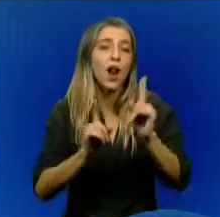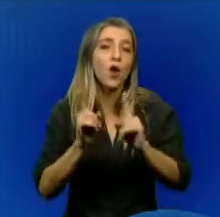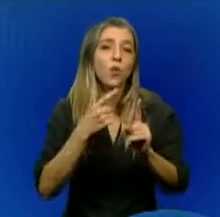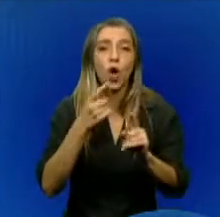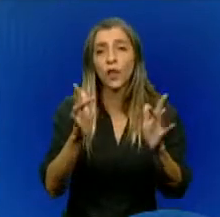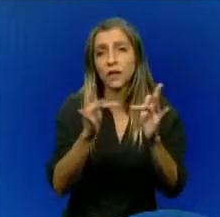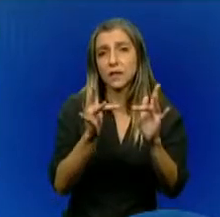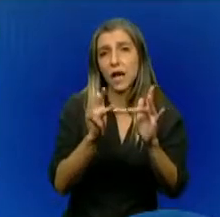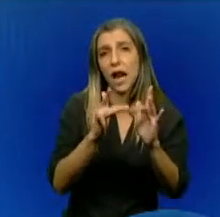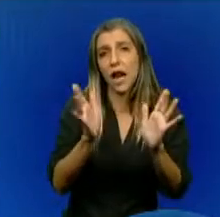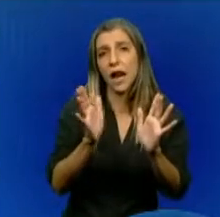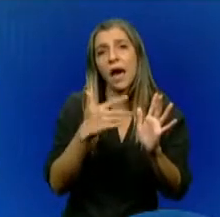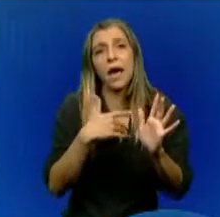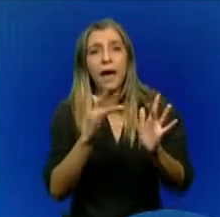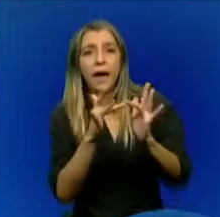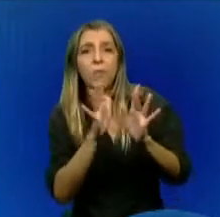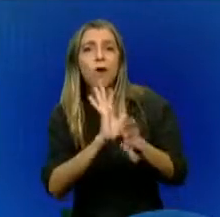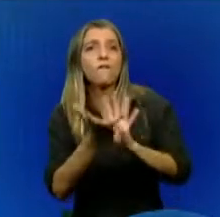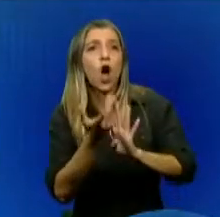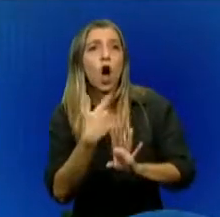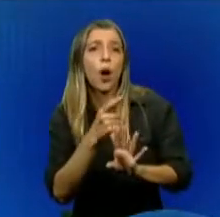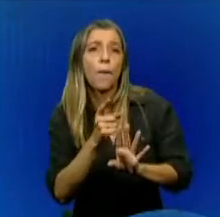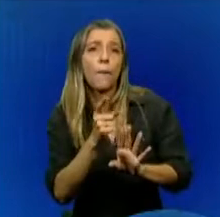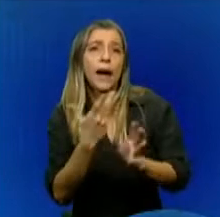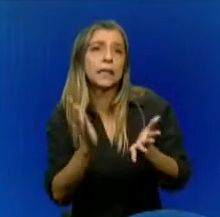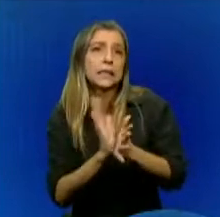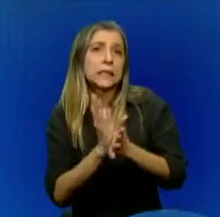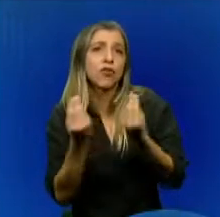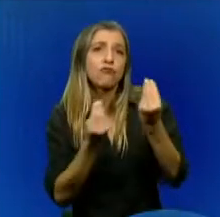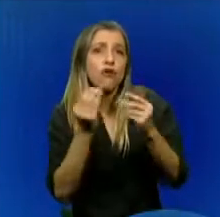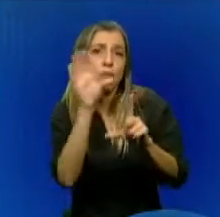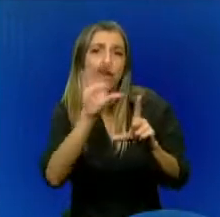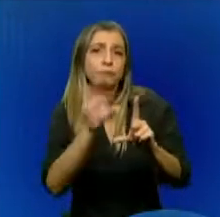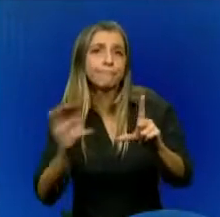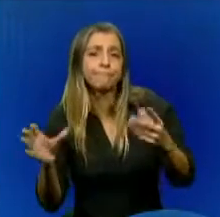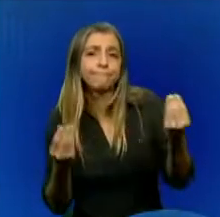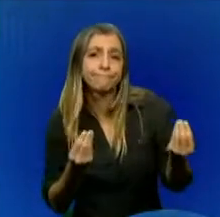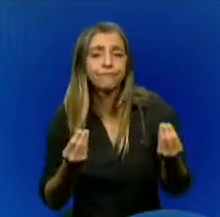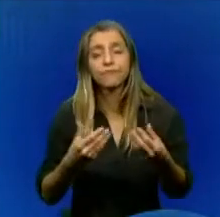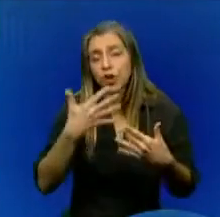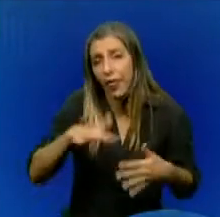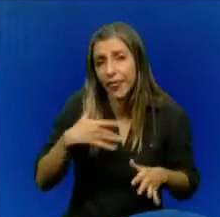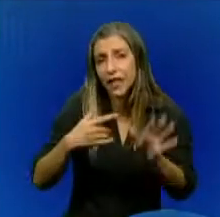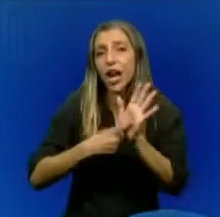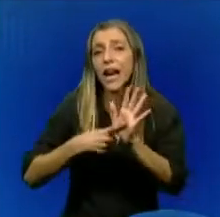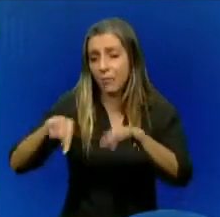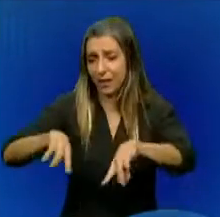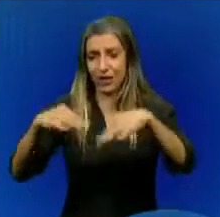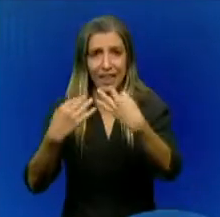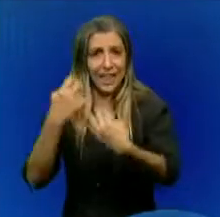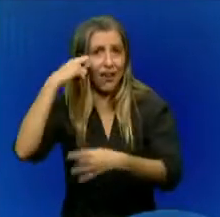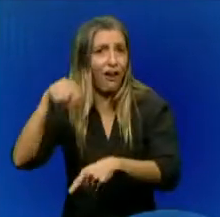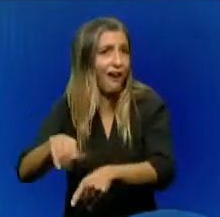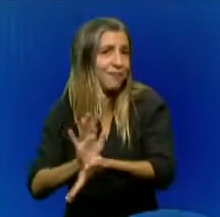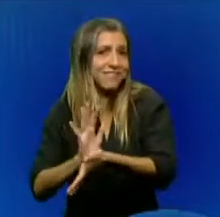las sesiones son muy reales, pero son remotas. Por supuesto que el reglamento de la Cámara no las prevé, cuando se hizo el reglamento,